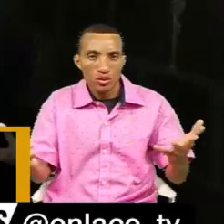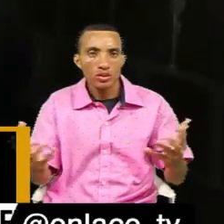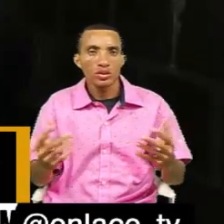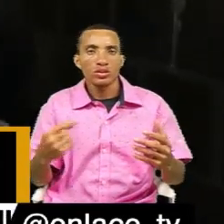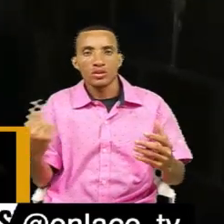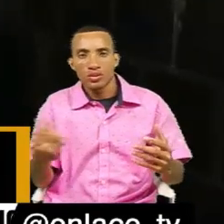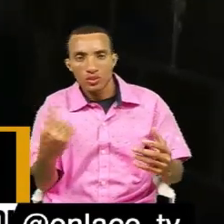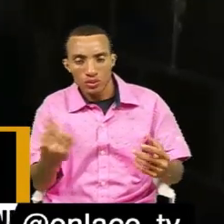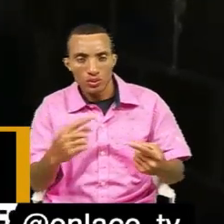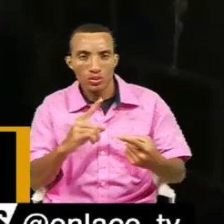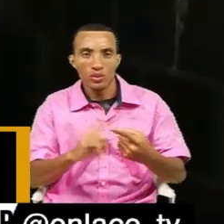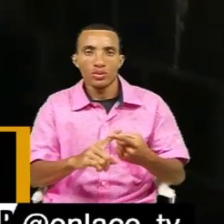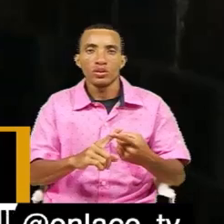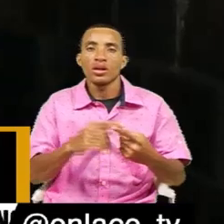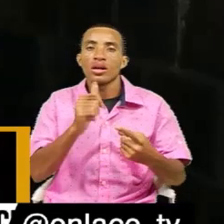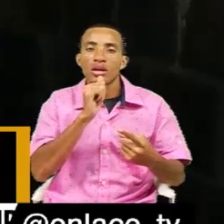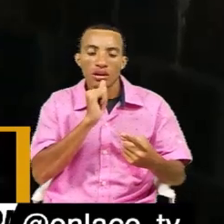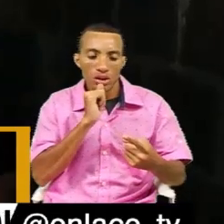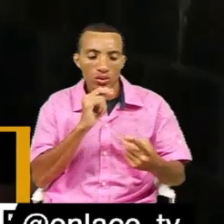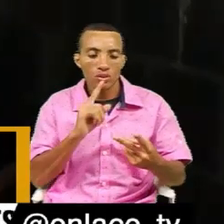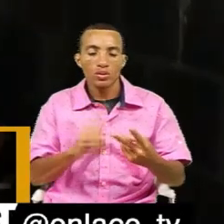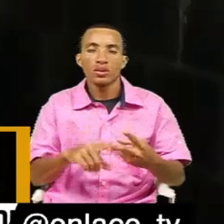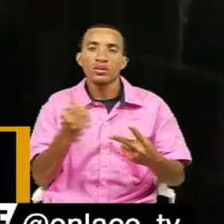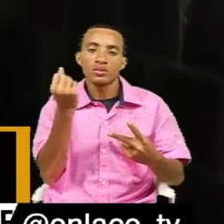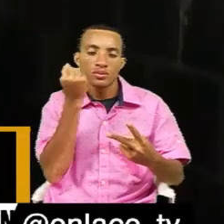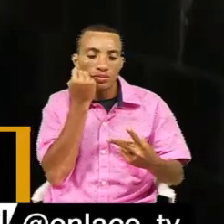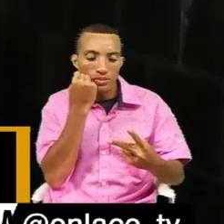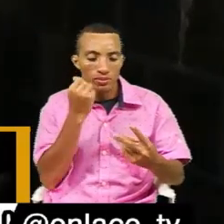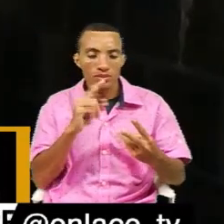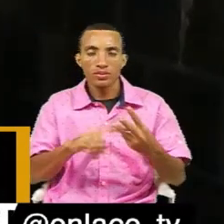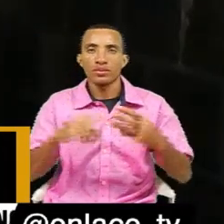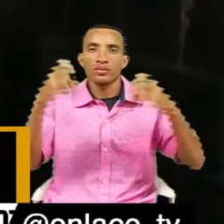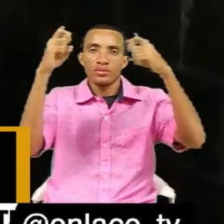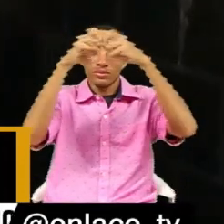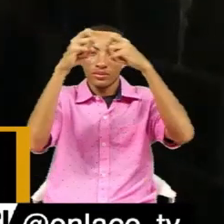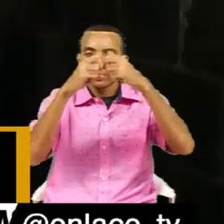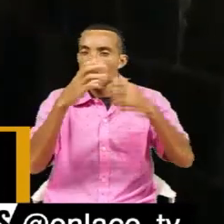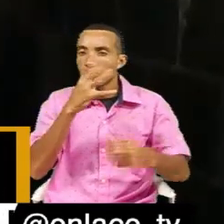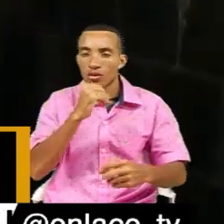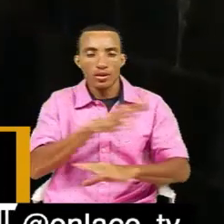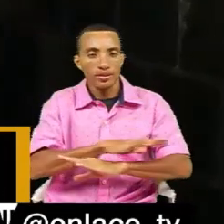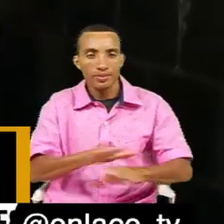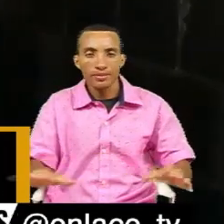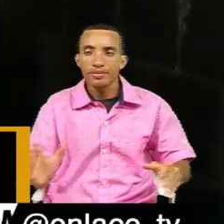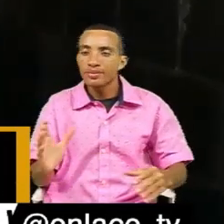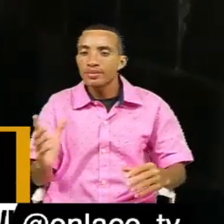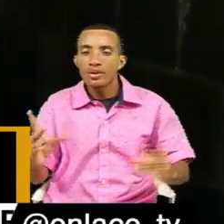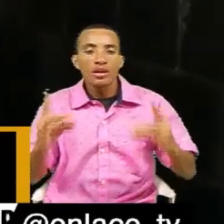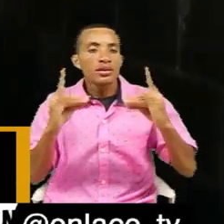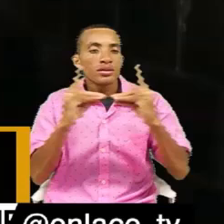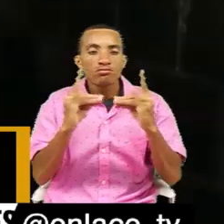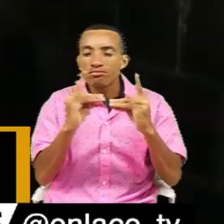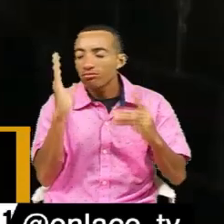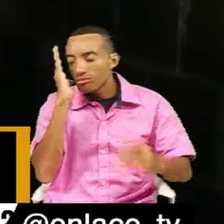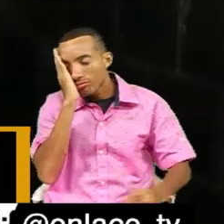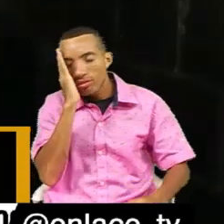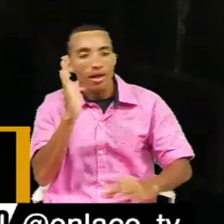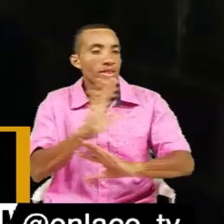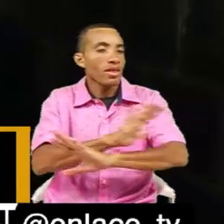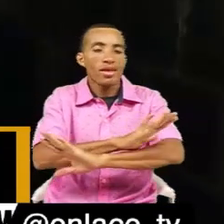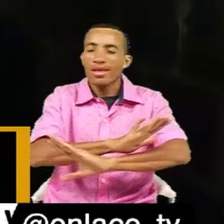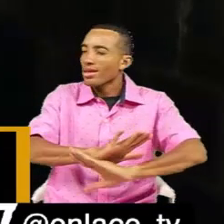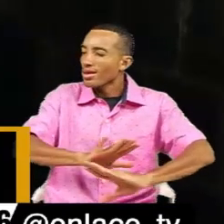servicios de energía, de agua, de gas, no lo tienen, no tienen ni siquiera una cama donde dormir, en fin, se quedaron